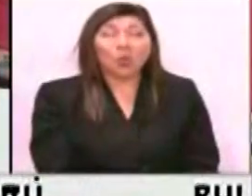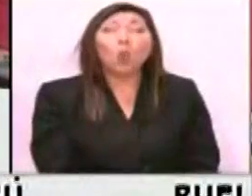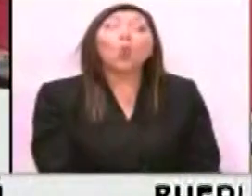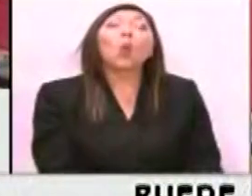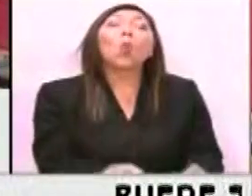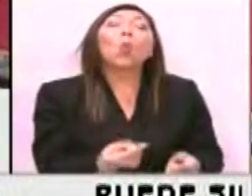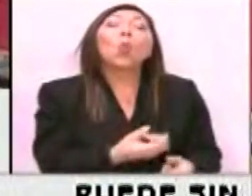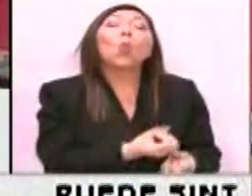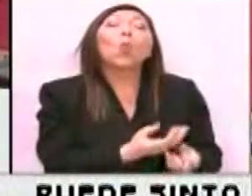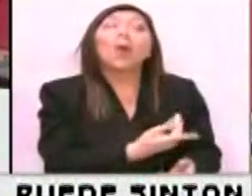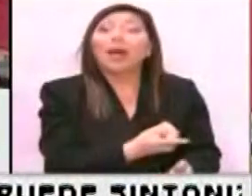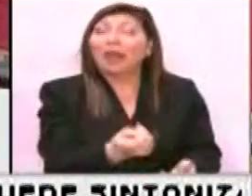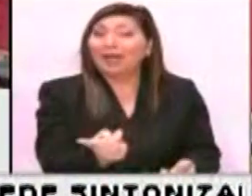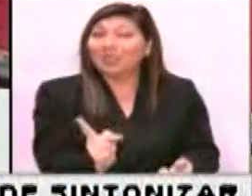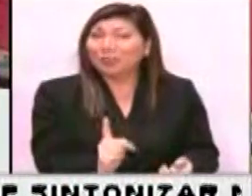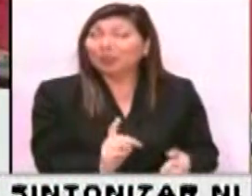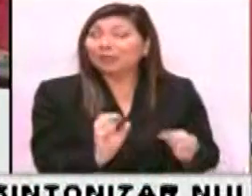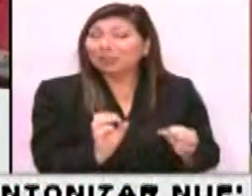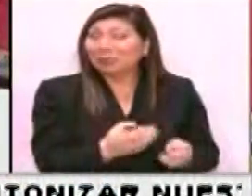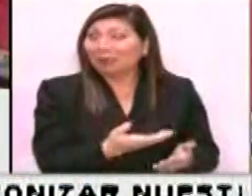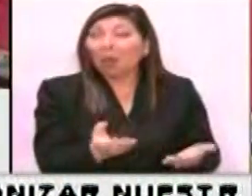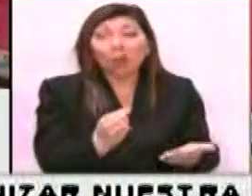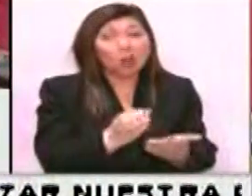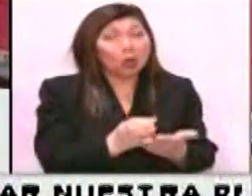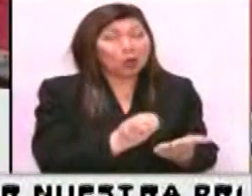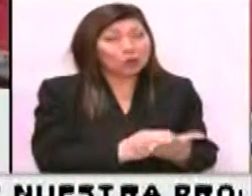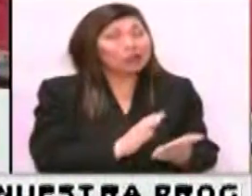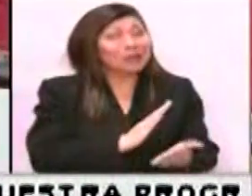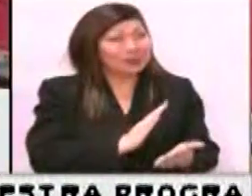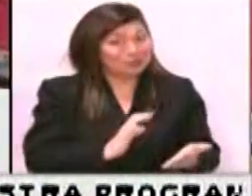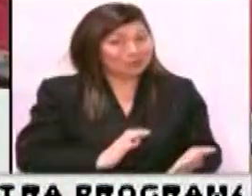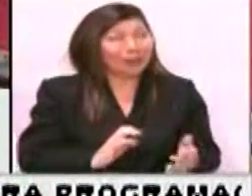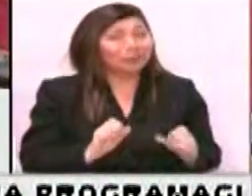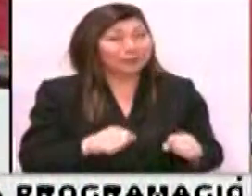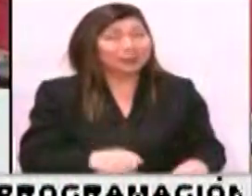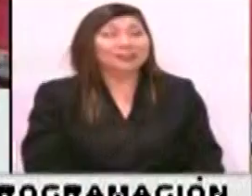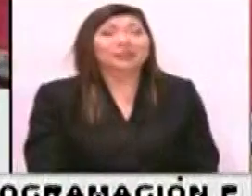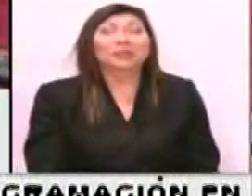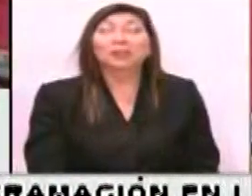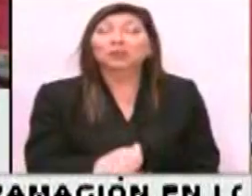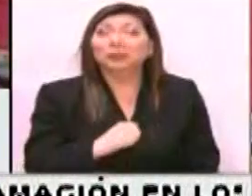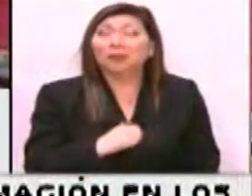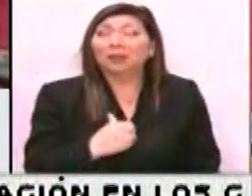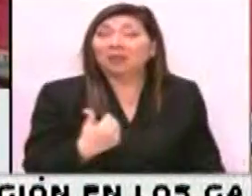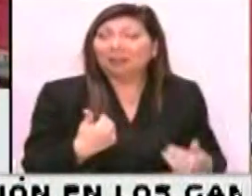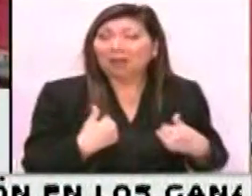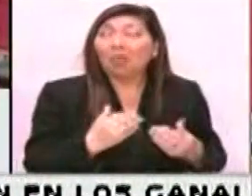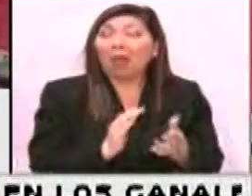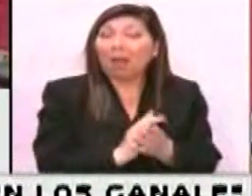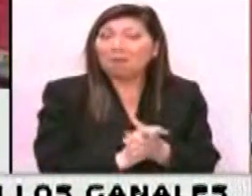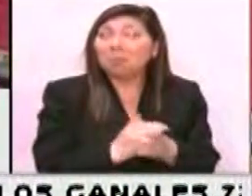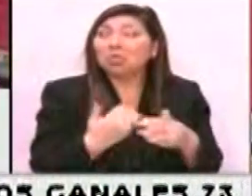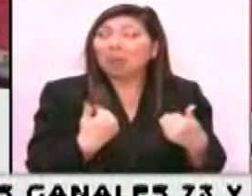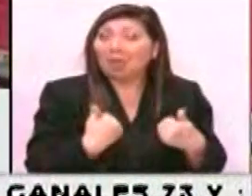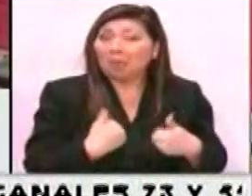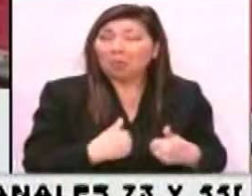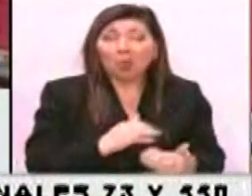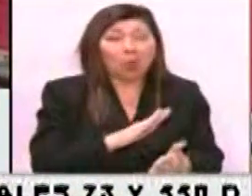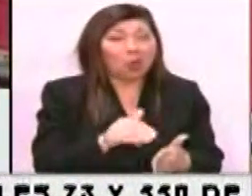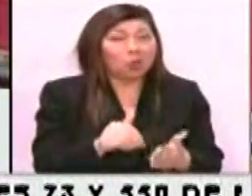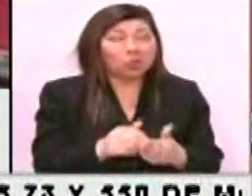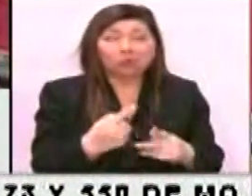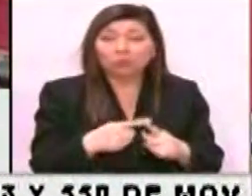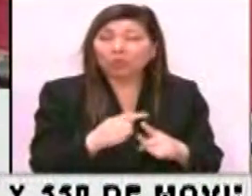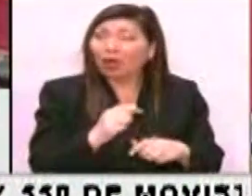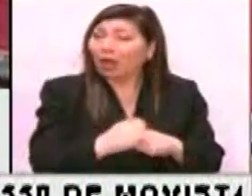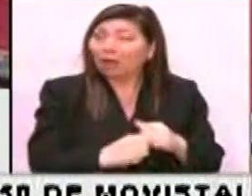¿Cuántos? Muchos de esos seguramente contrataron con el Estado. Yo tengo amigos que han sido abogados en todos los